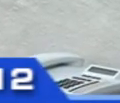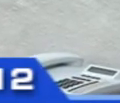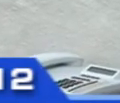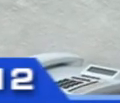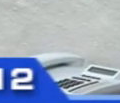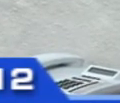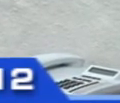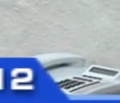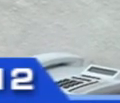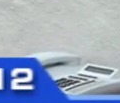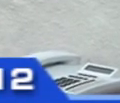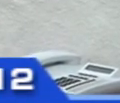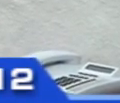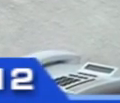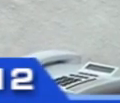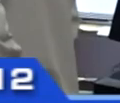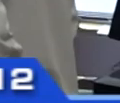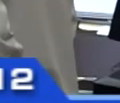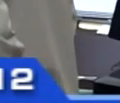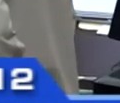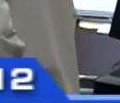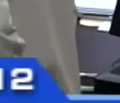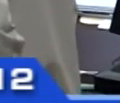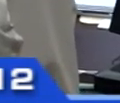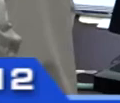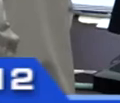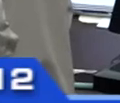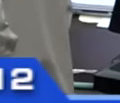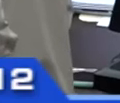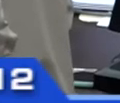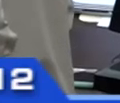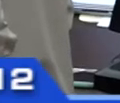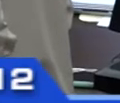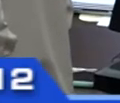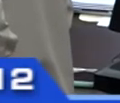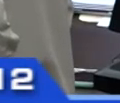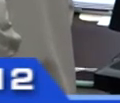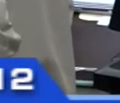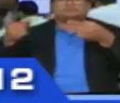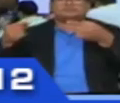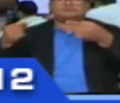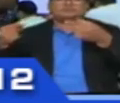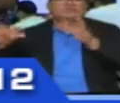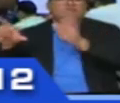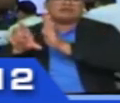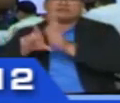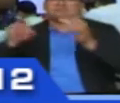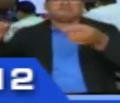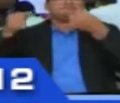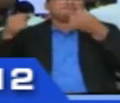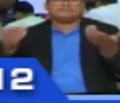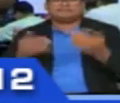Magna, el Código Penal y la Ley Electoral, explica el constitucionalista Gabriel Álvarez. Todo lo que sea